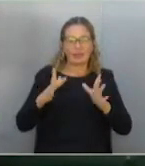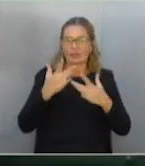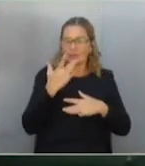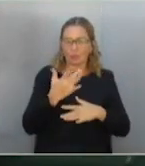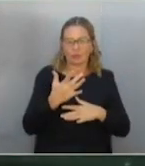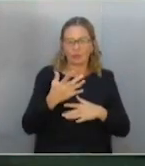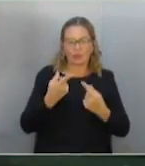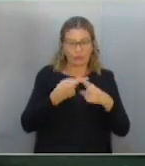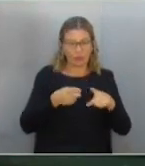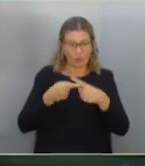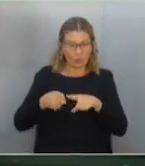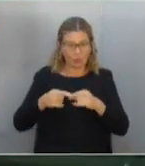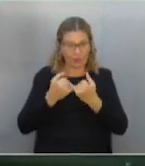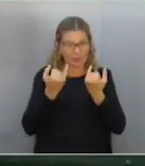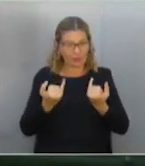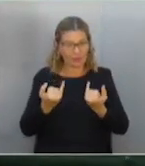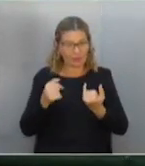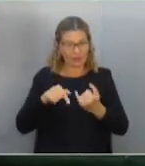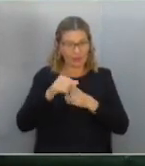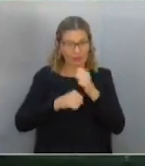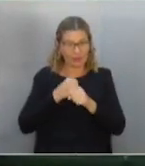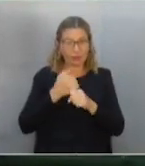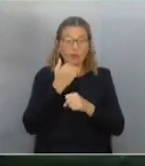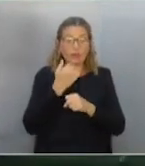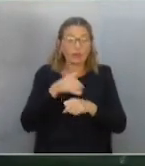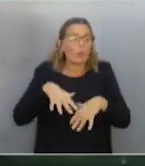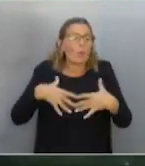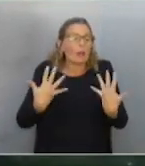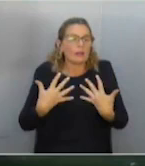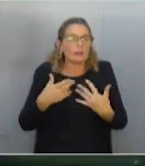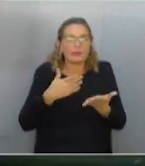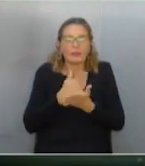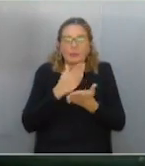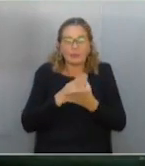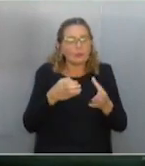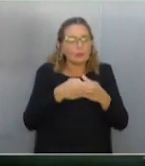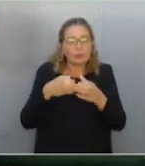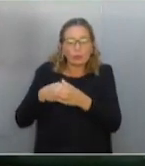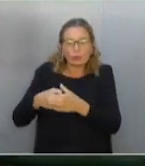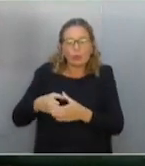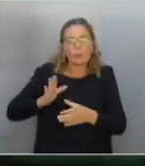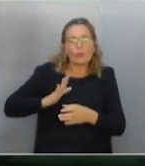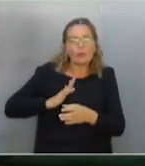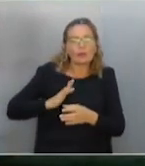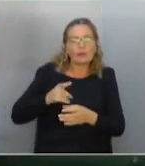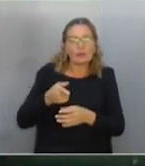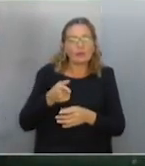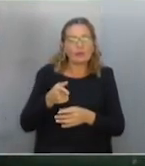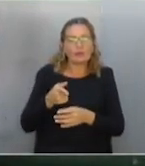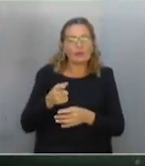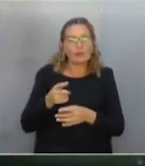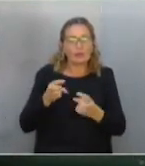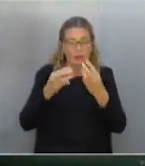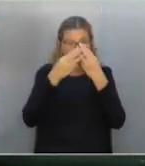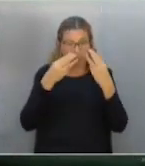montón de actividades en el día a lo largo, este año no sé cuáles serán, pero siempre hay actividades de reunión entre mujeres y eso, así que